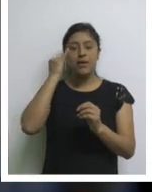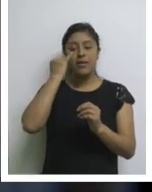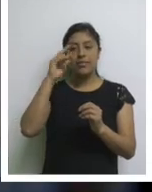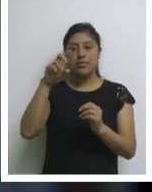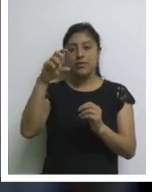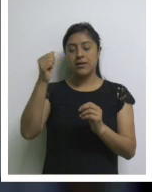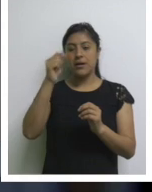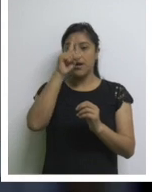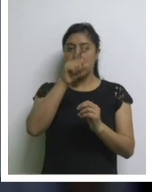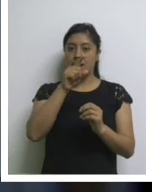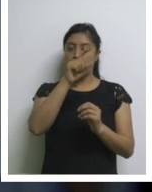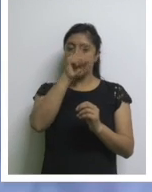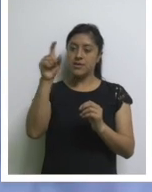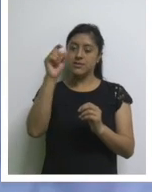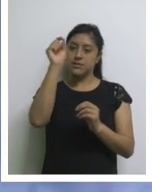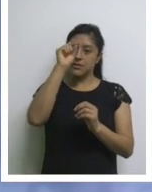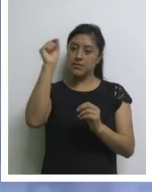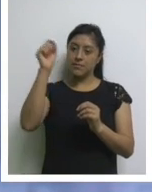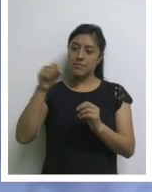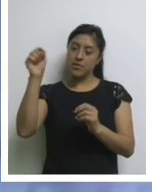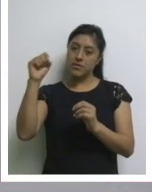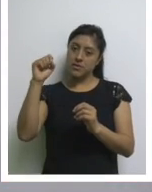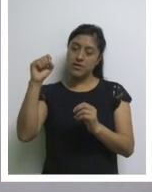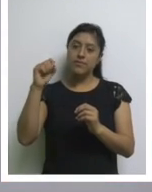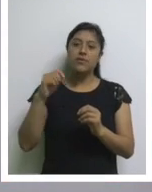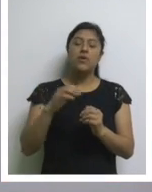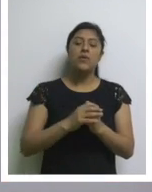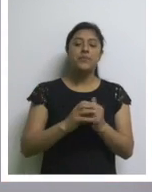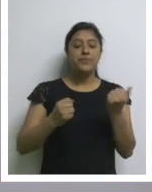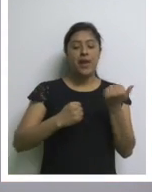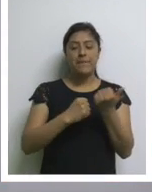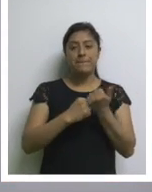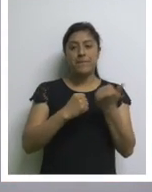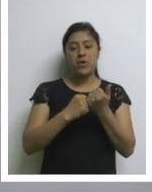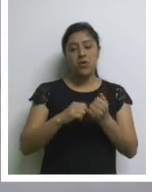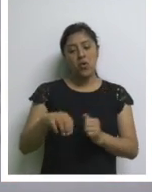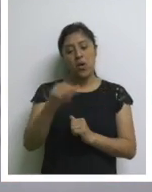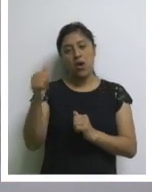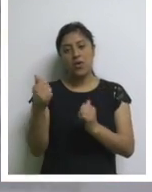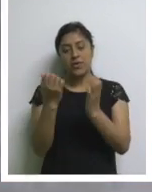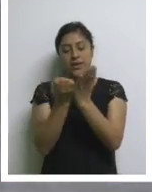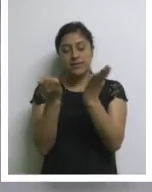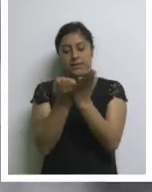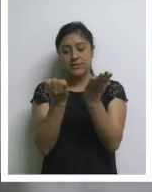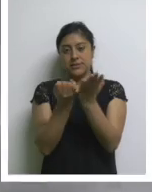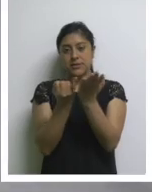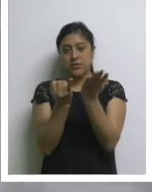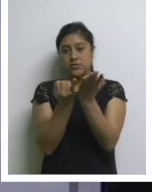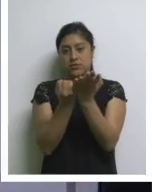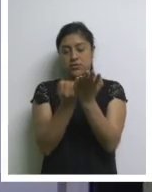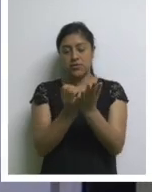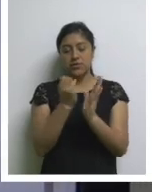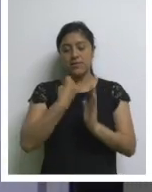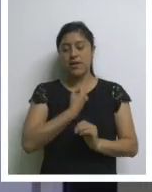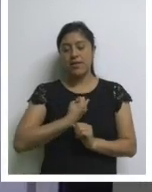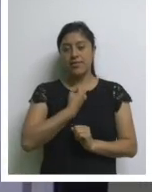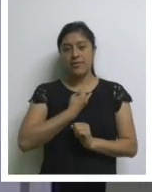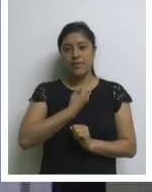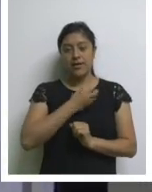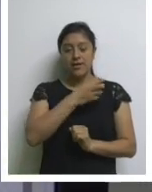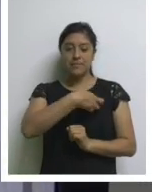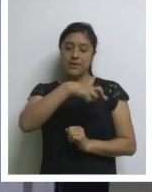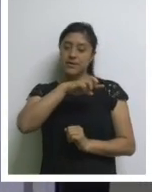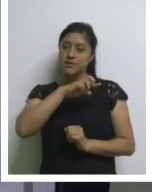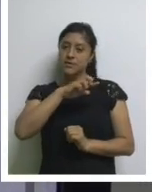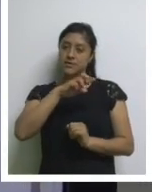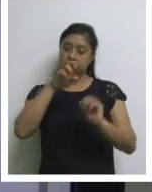dos sistemas. Pero esta no es la única función de la unidad, ya que también sirve para dar apoyo a otras instituciones, para poder identificar a personas que